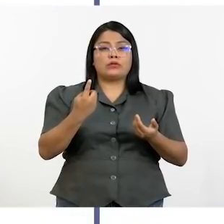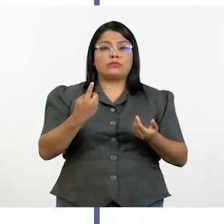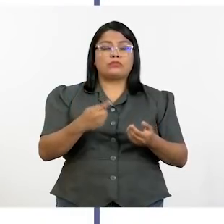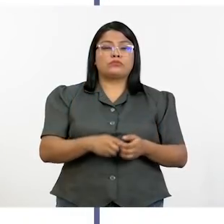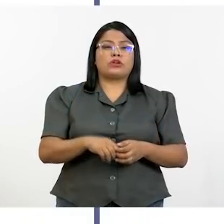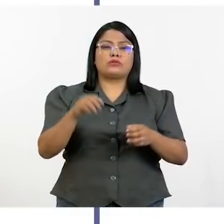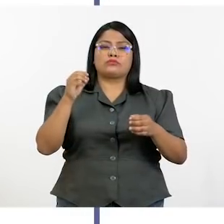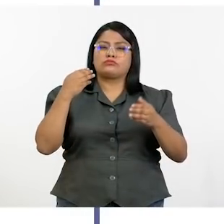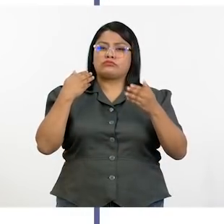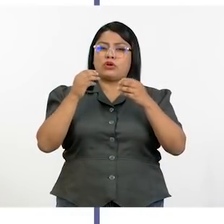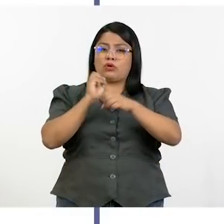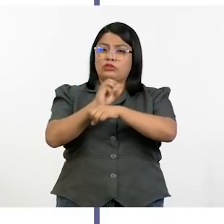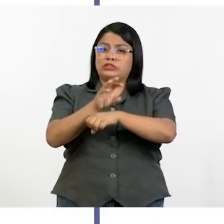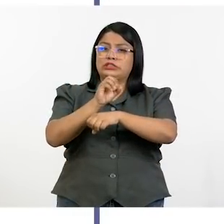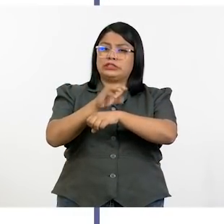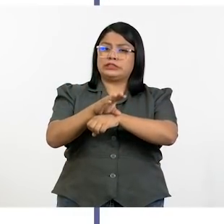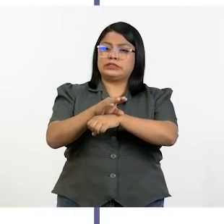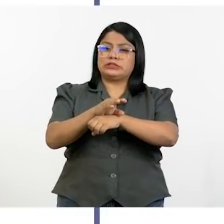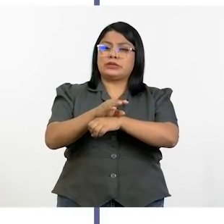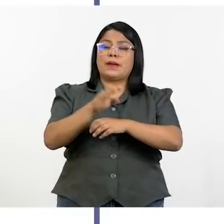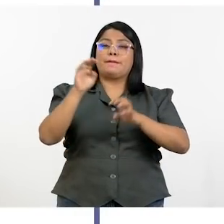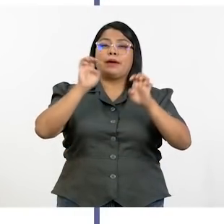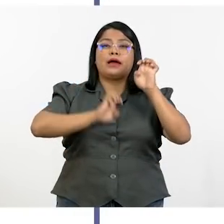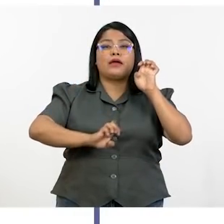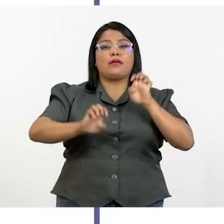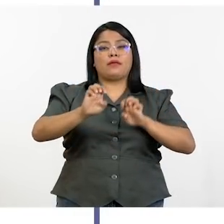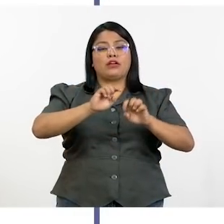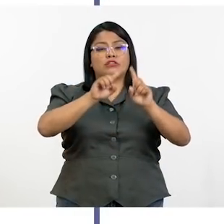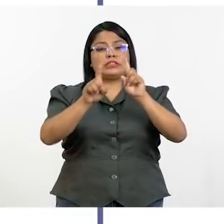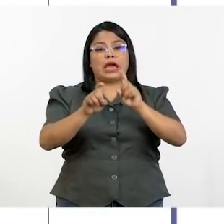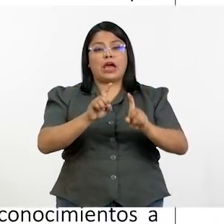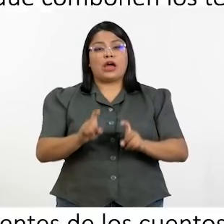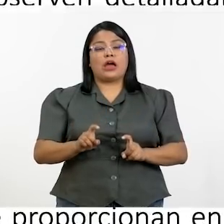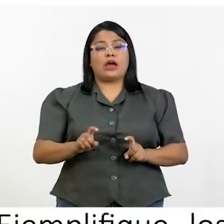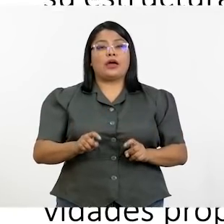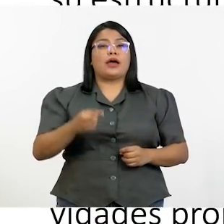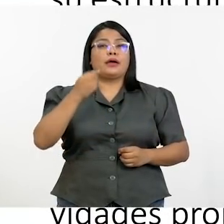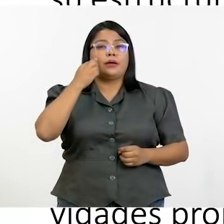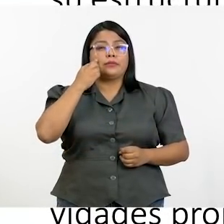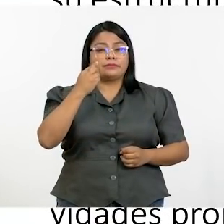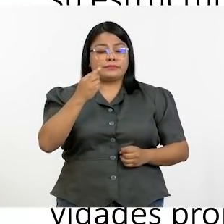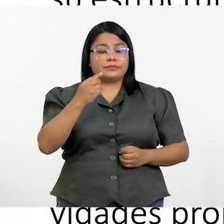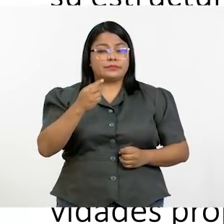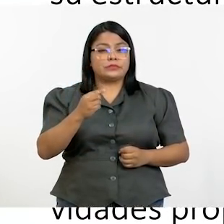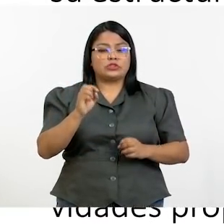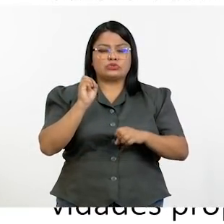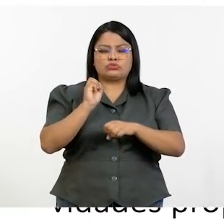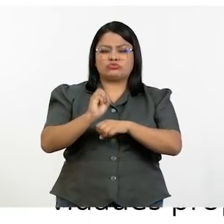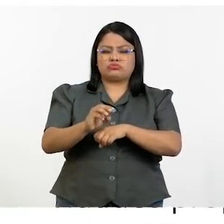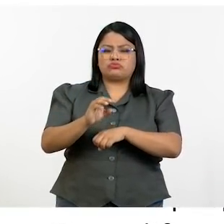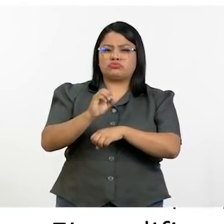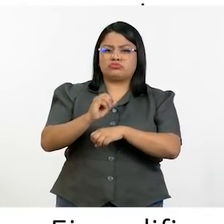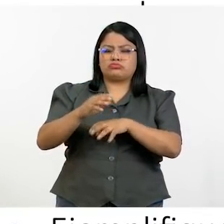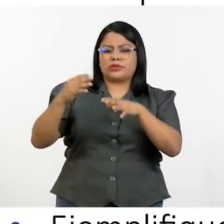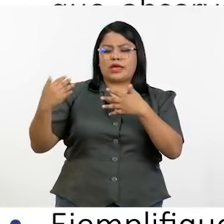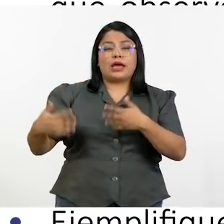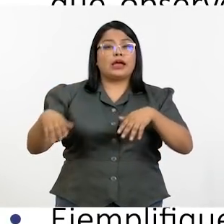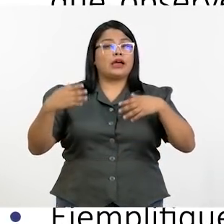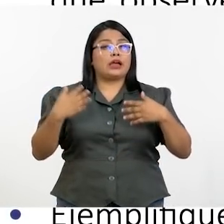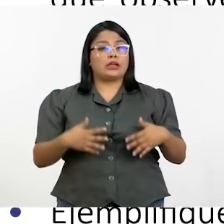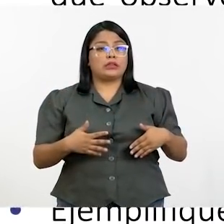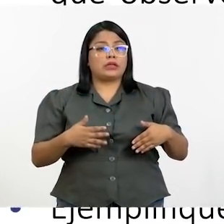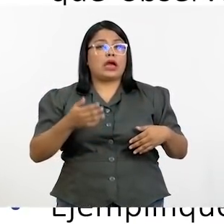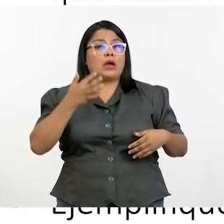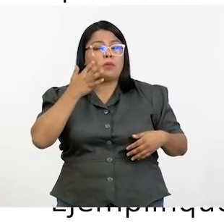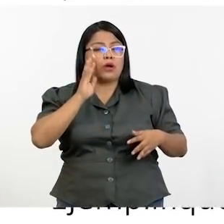de las orientaciones para la evaluación diagnóstica. En este lo que encontrarán son sugerencias de